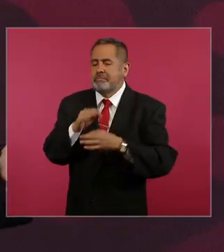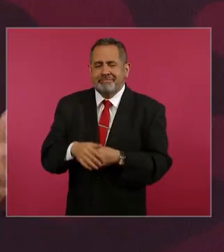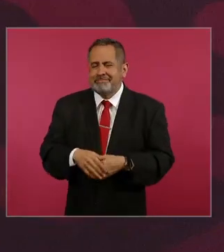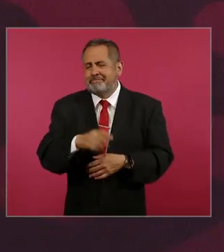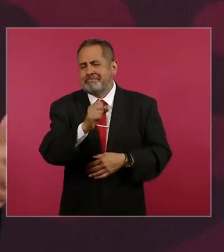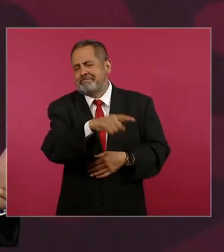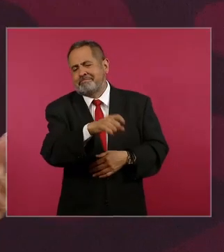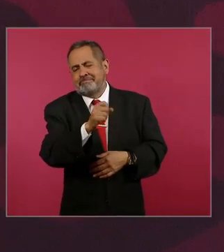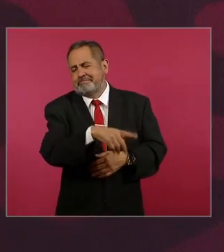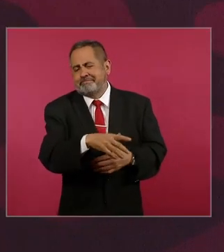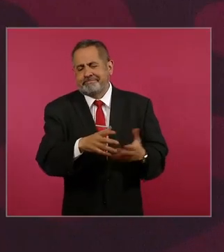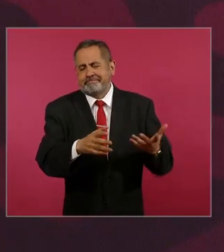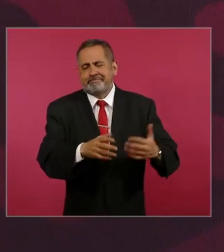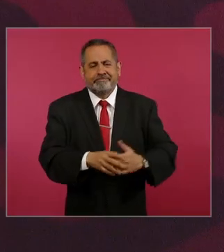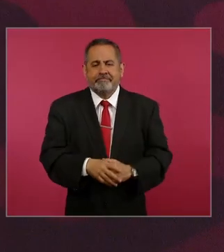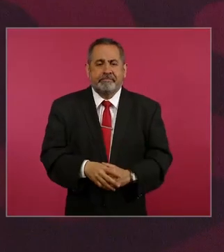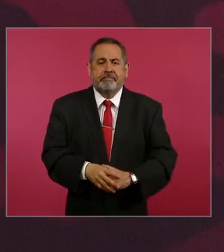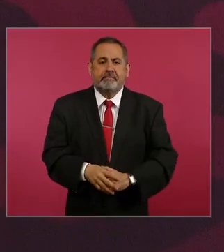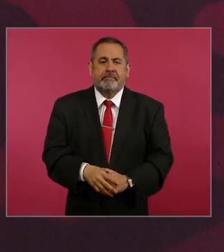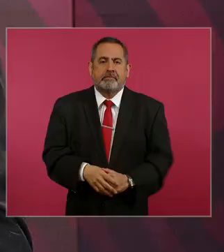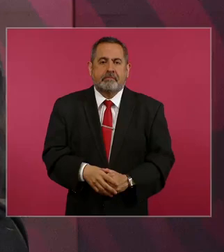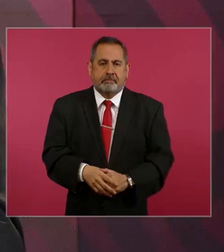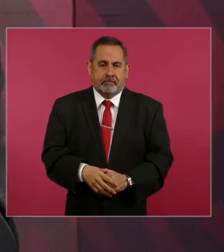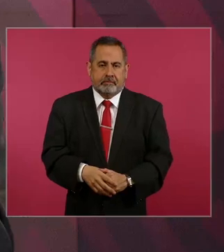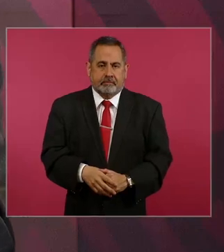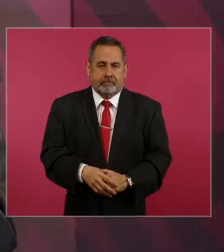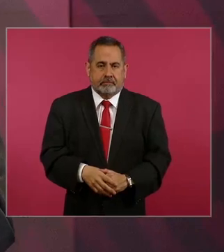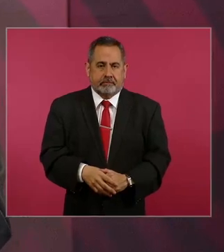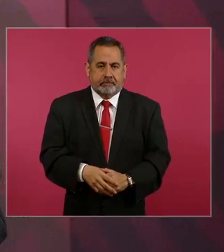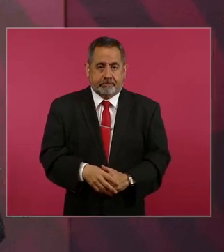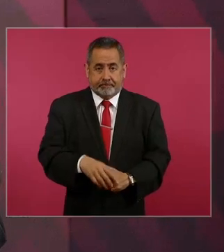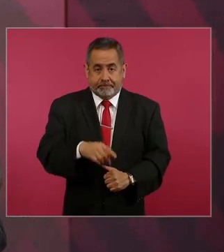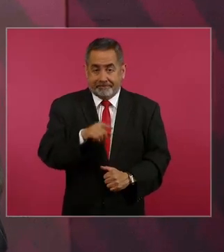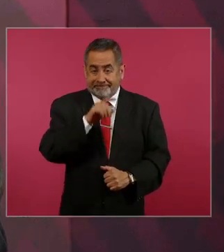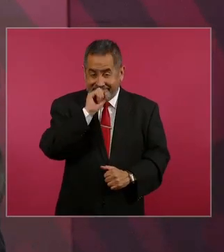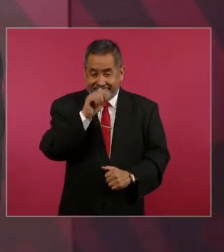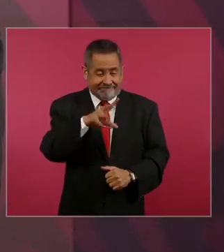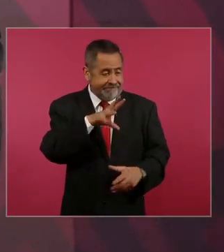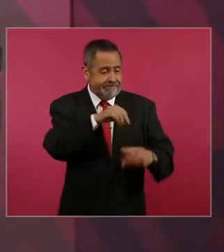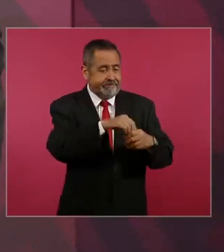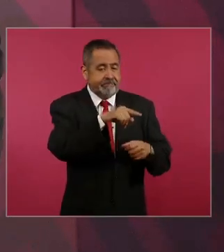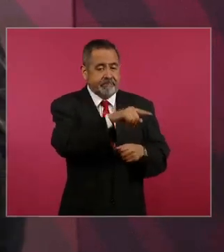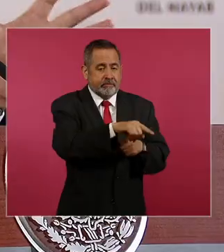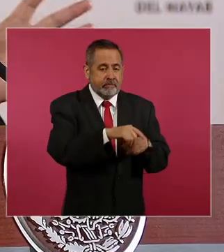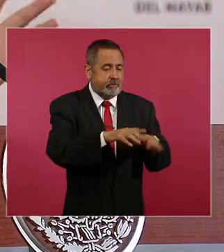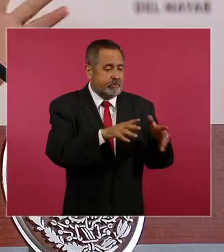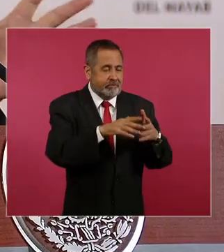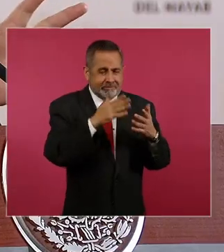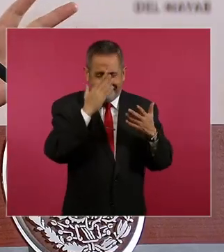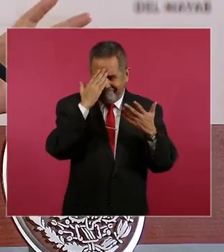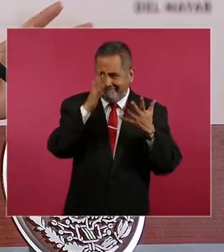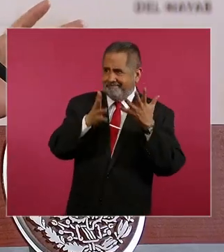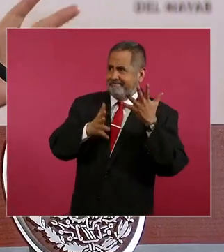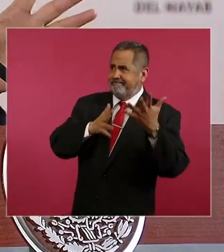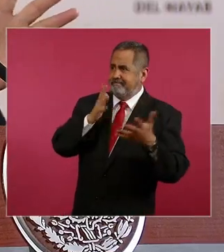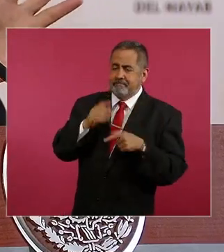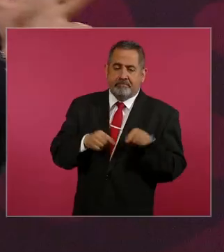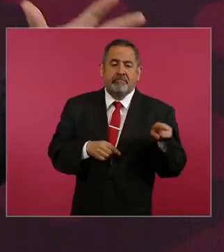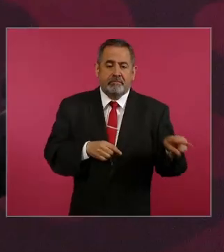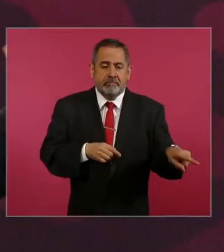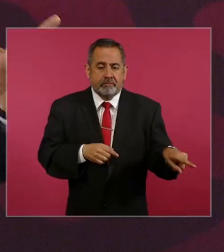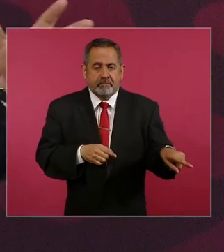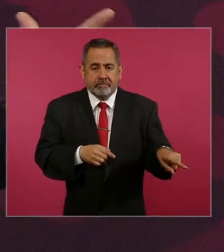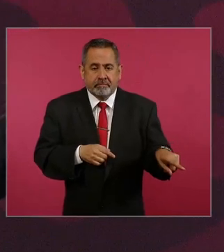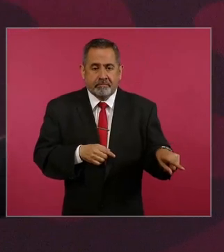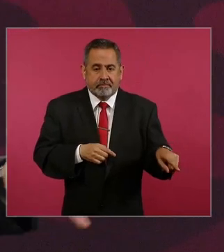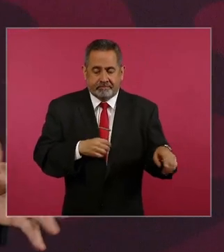Incluso son ellos los más desconcertados con lo que está